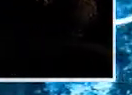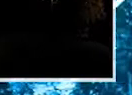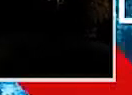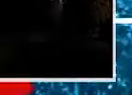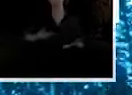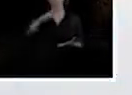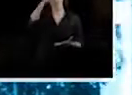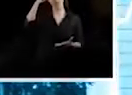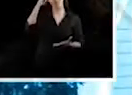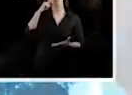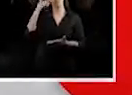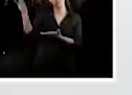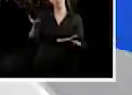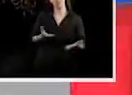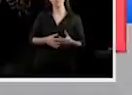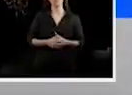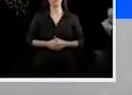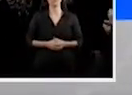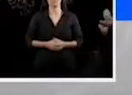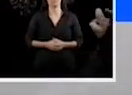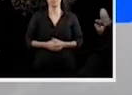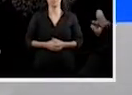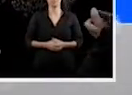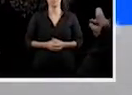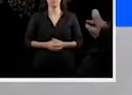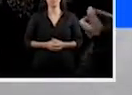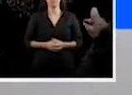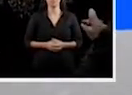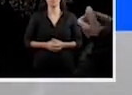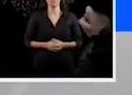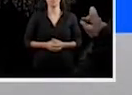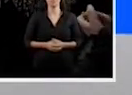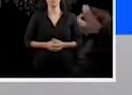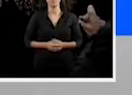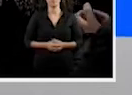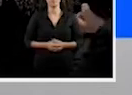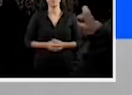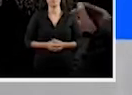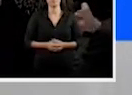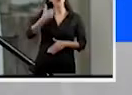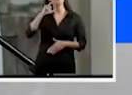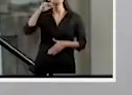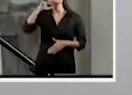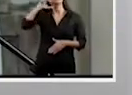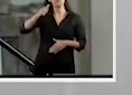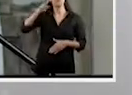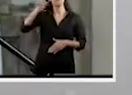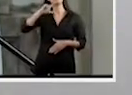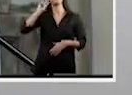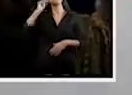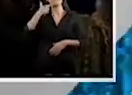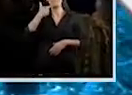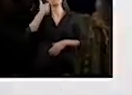más y nada menos que de 100% entonces no nos genera una situación de incertidumbre donde todavía hay muchos nuestros proveedores